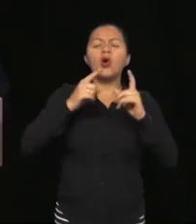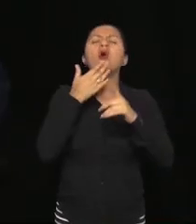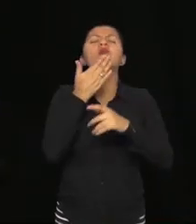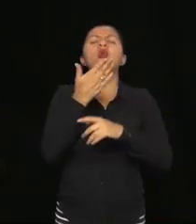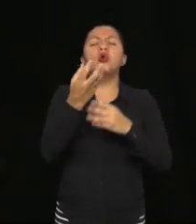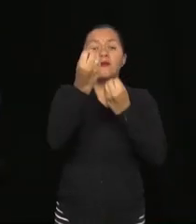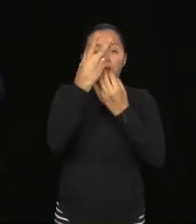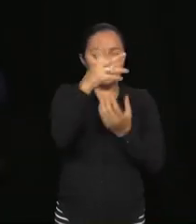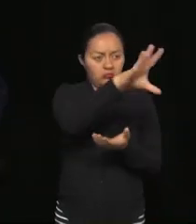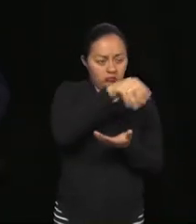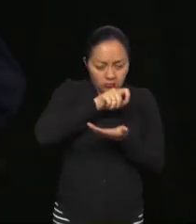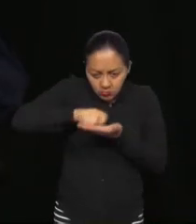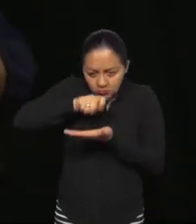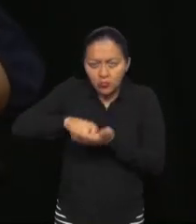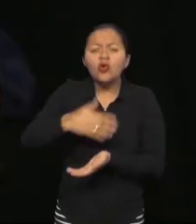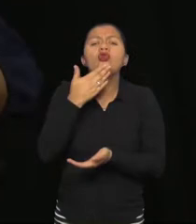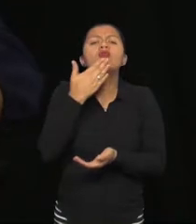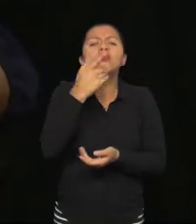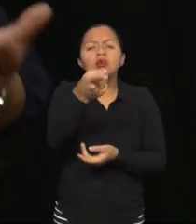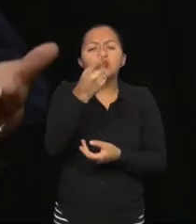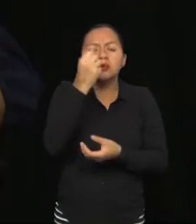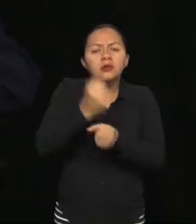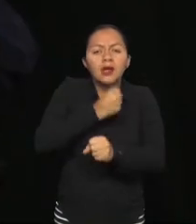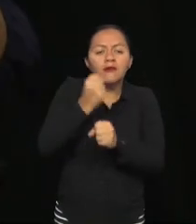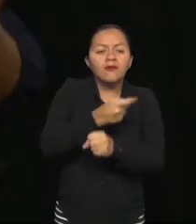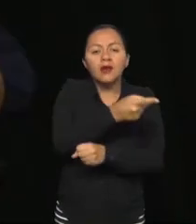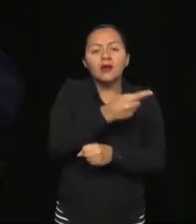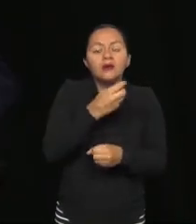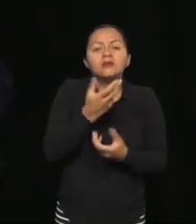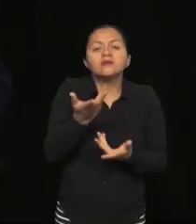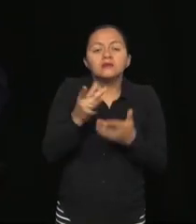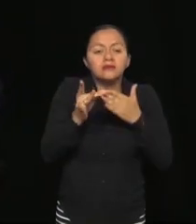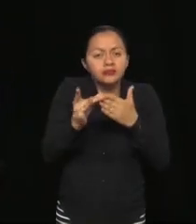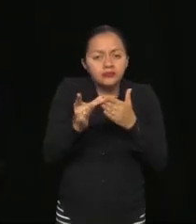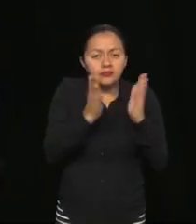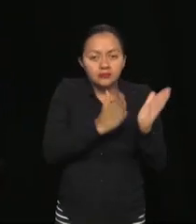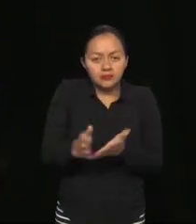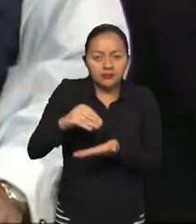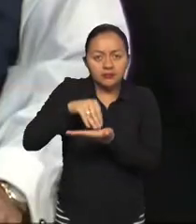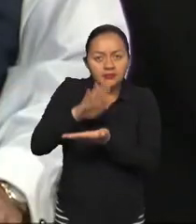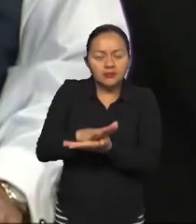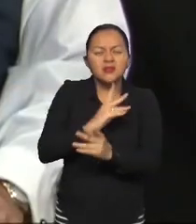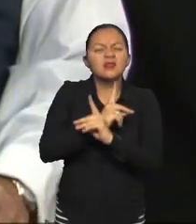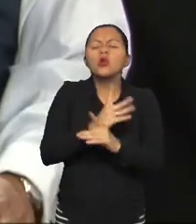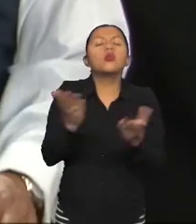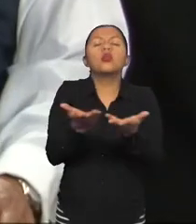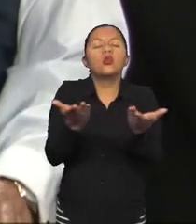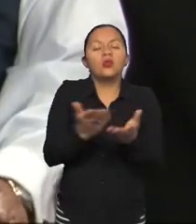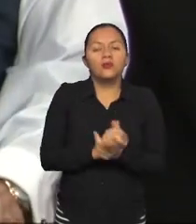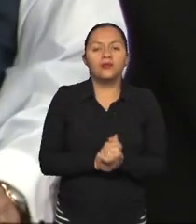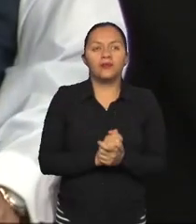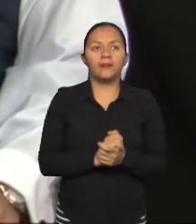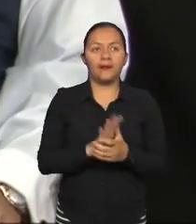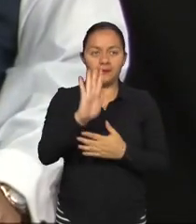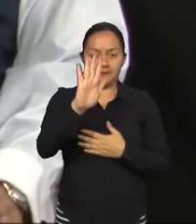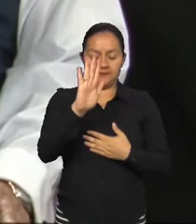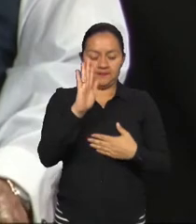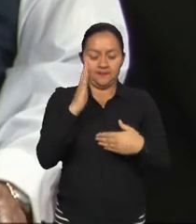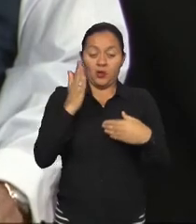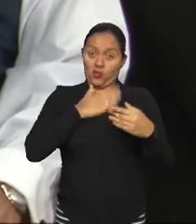que permita justamente identificar de qué manera tenemos que trabajar, orientar las políticas públicas en el ámbito de salud sexual? Bueno, primerito